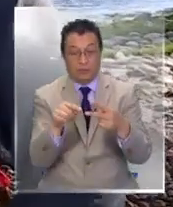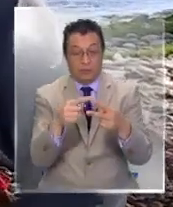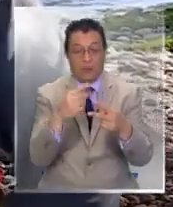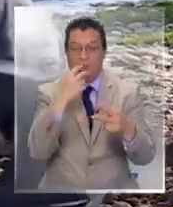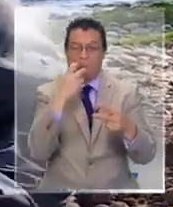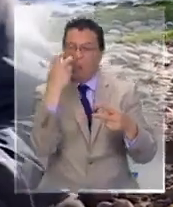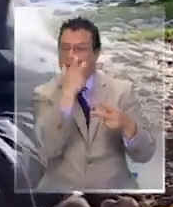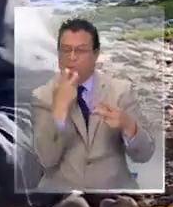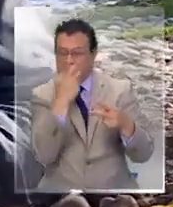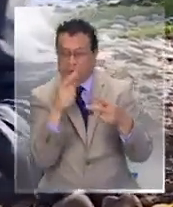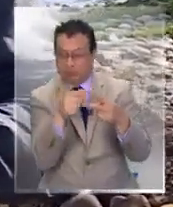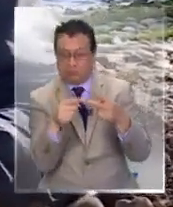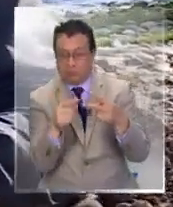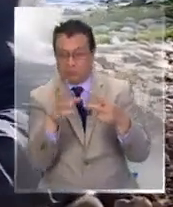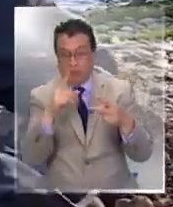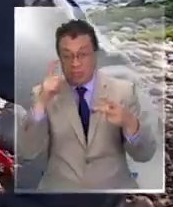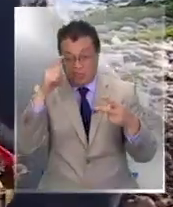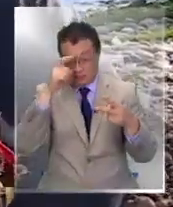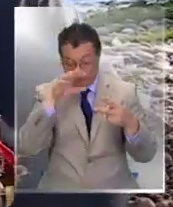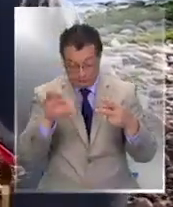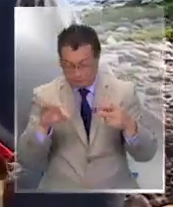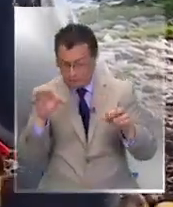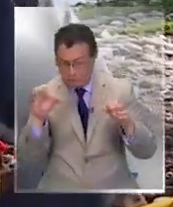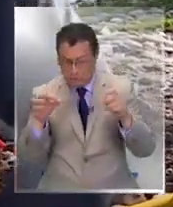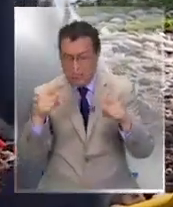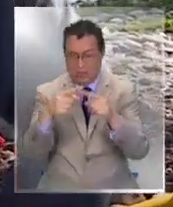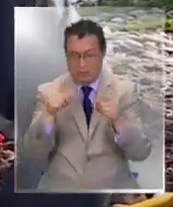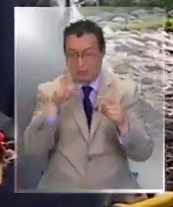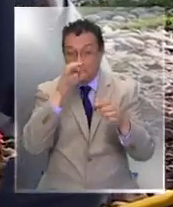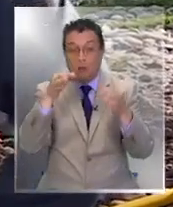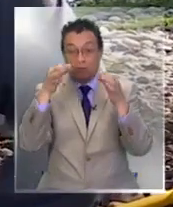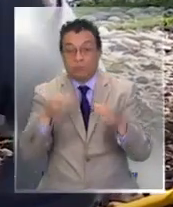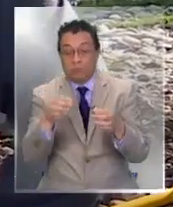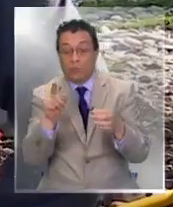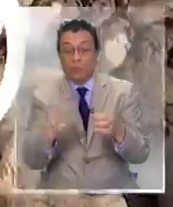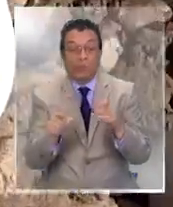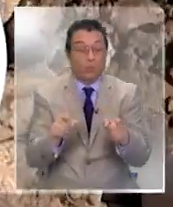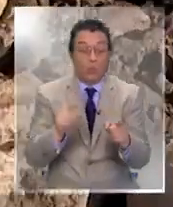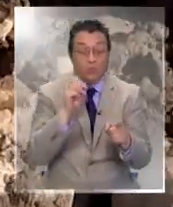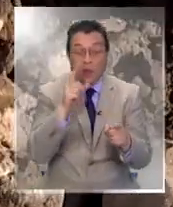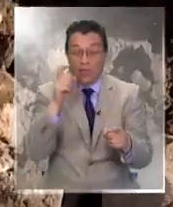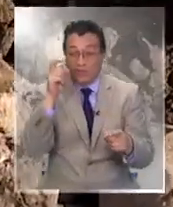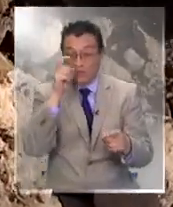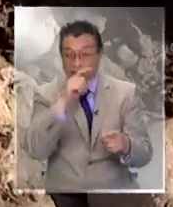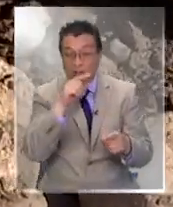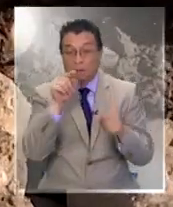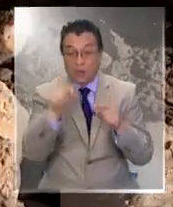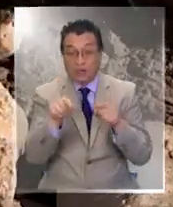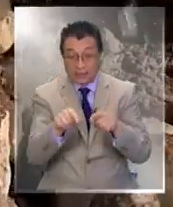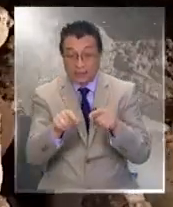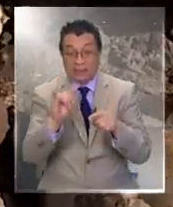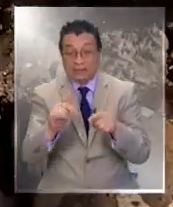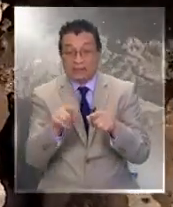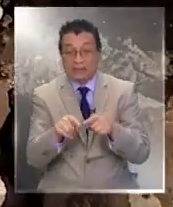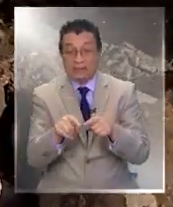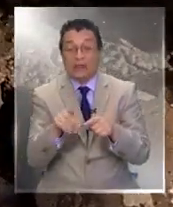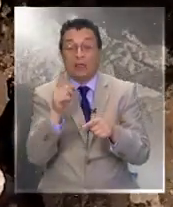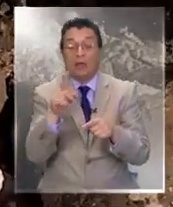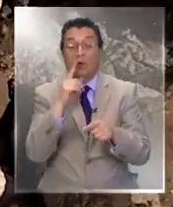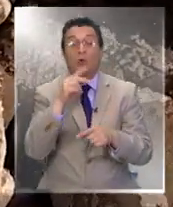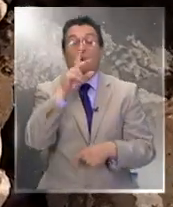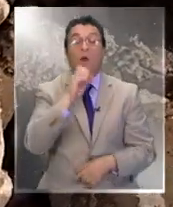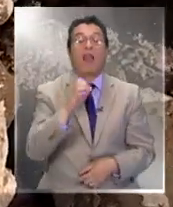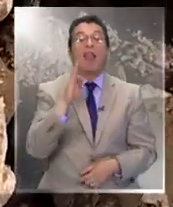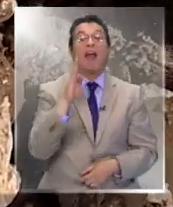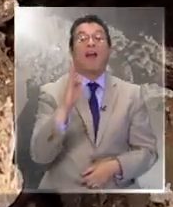Trichomycteros aerolatus. Y son muy difíciles de distinguir entre sí y por eso yo no te podría afirmar qué especie es. Lo único que yo te puedo indicar de este pez es de que es un bagrecito